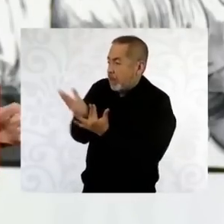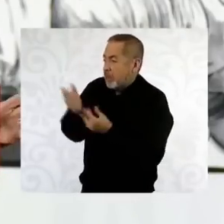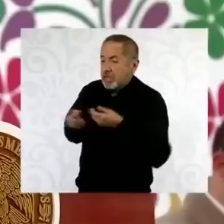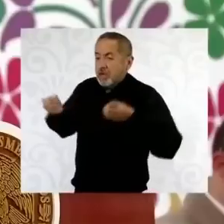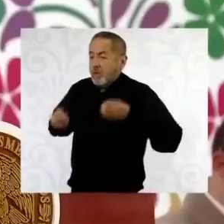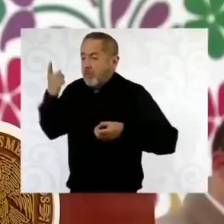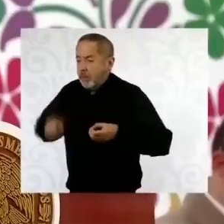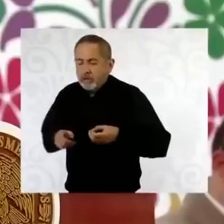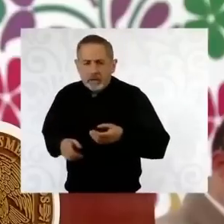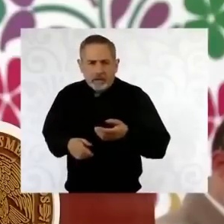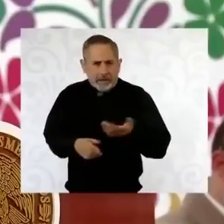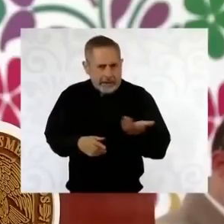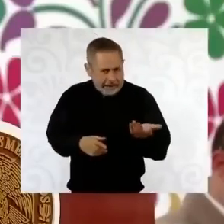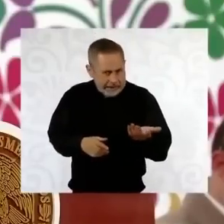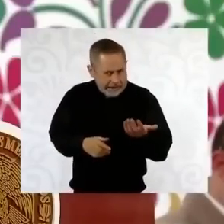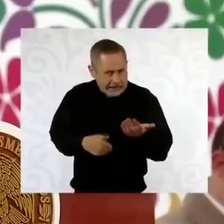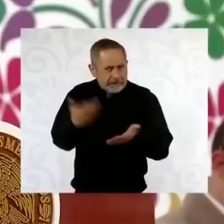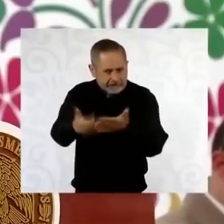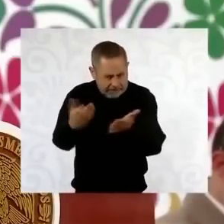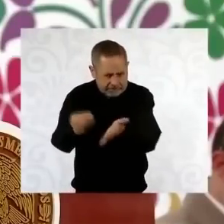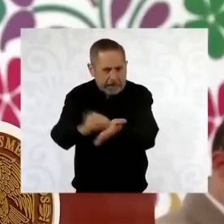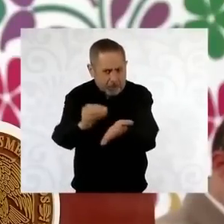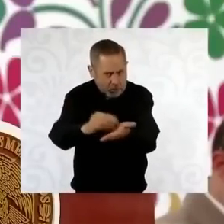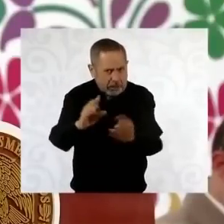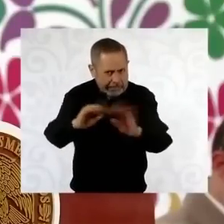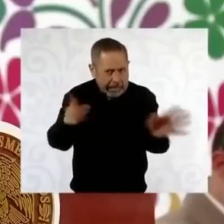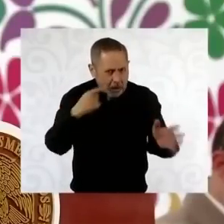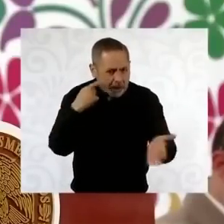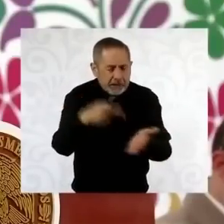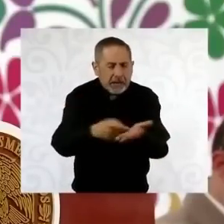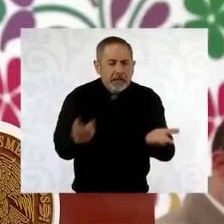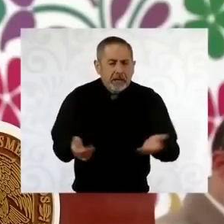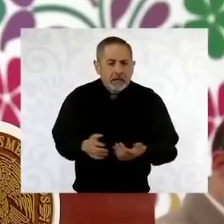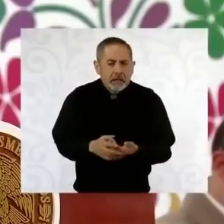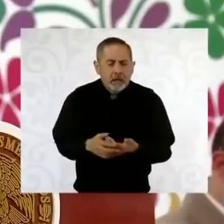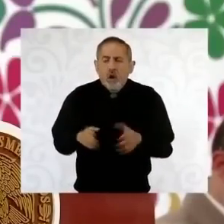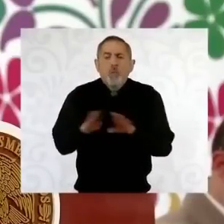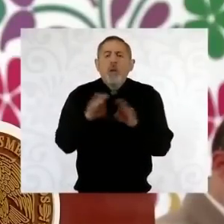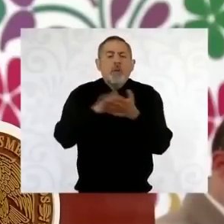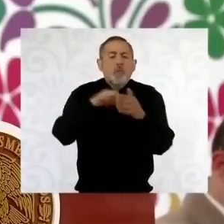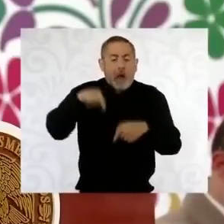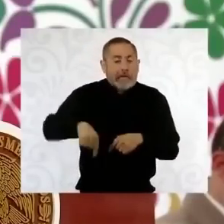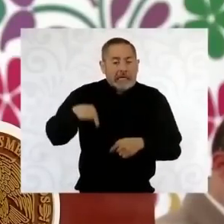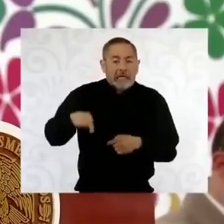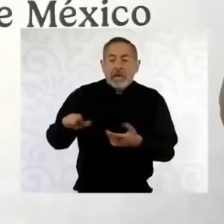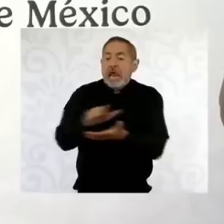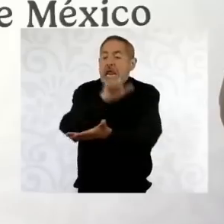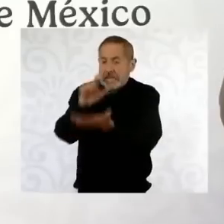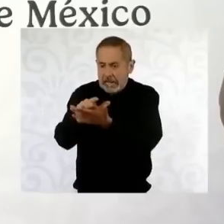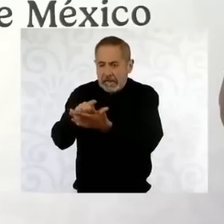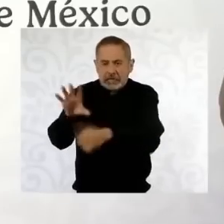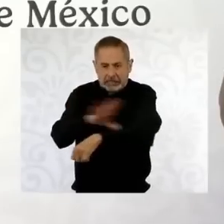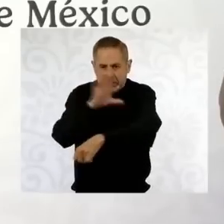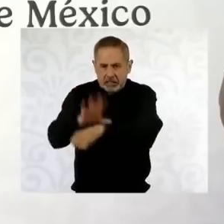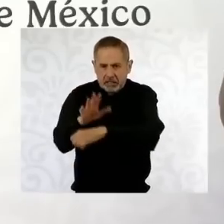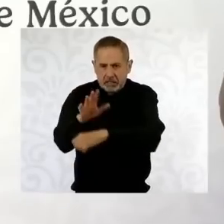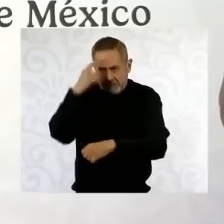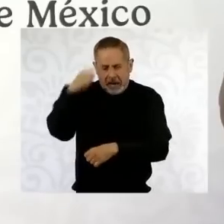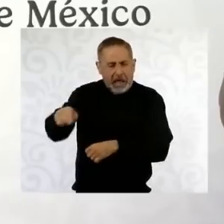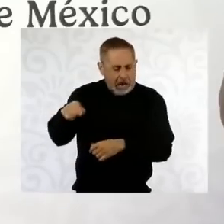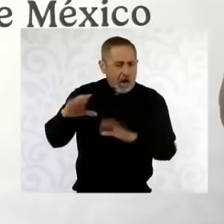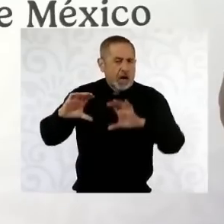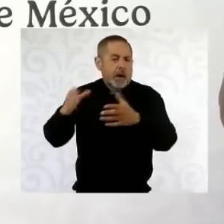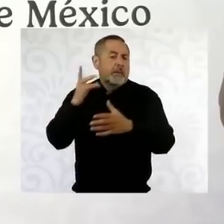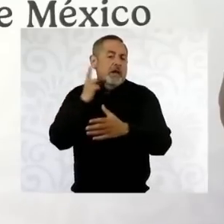Pues hay que poner todo en contexto, ¿no? Porque se aprobó una ley eléctrica en el Congreso